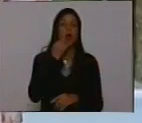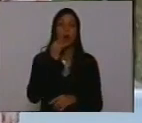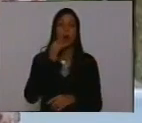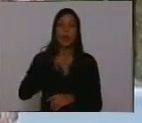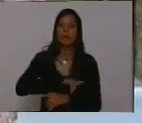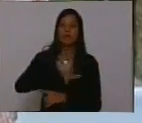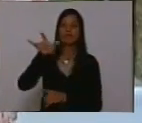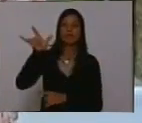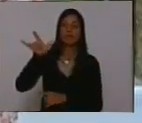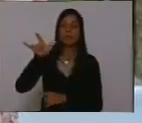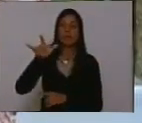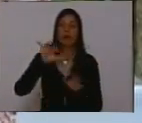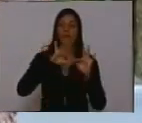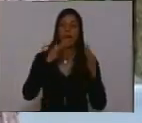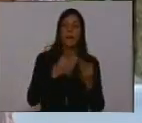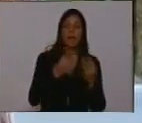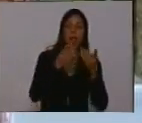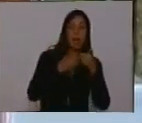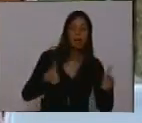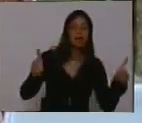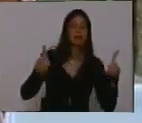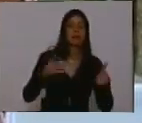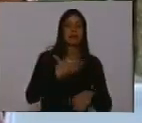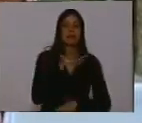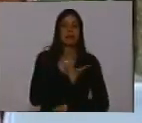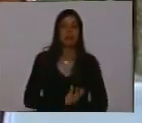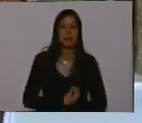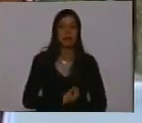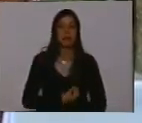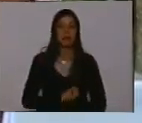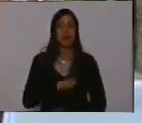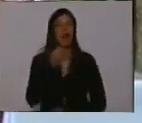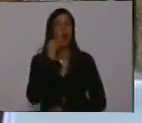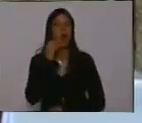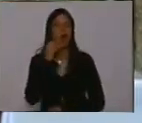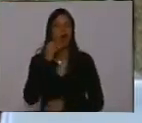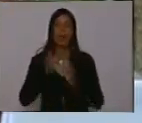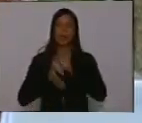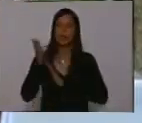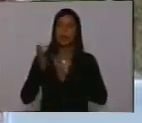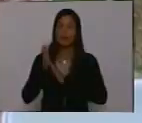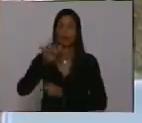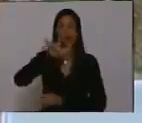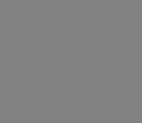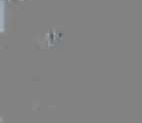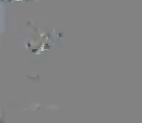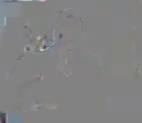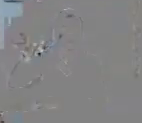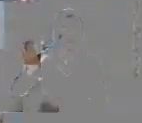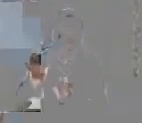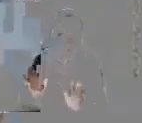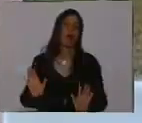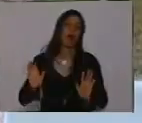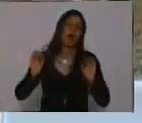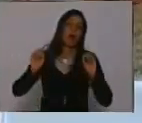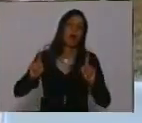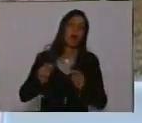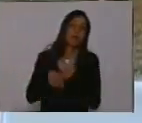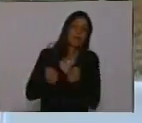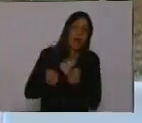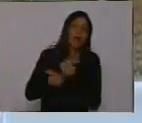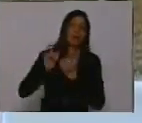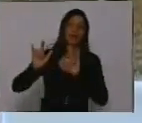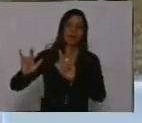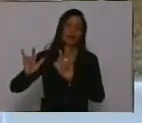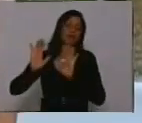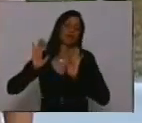va de la nación. A esos jóvenes que se han ido del país, donde quiera que vayan, que los acompañe nuestro te quiero y nuestro abrazo, independientemente